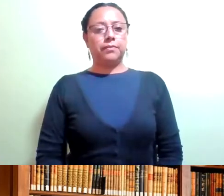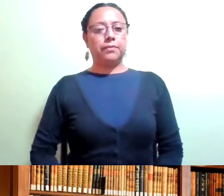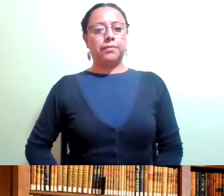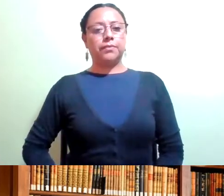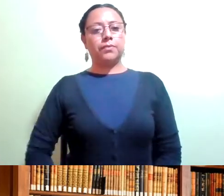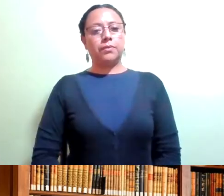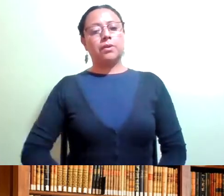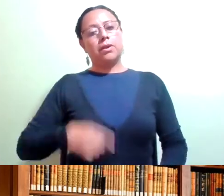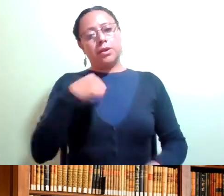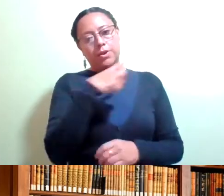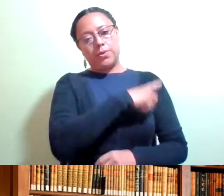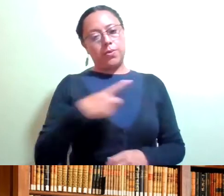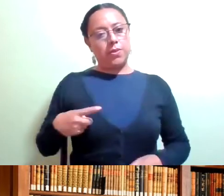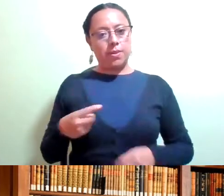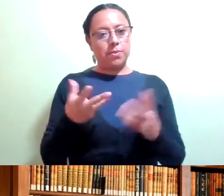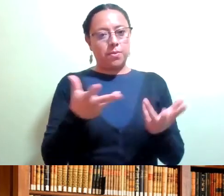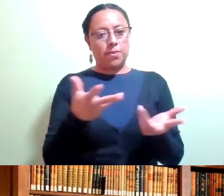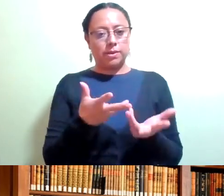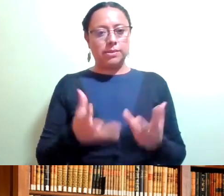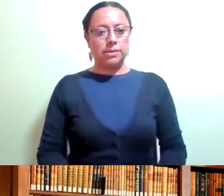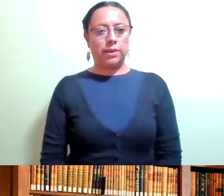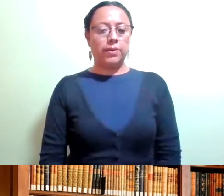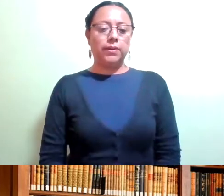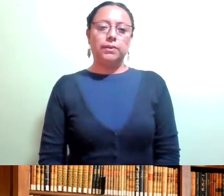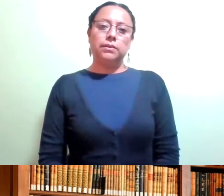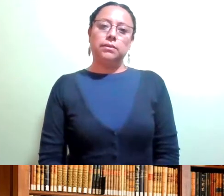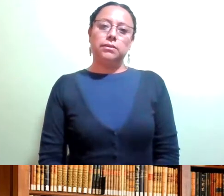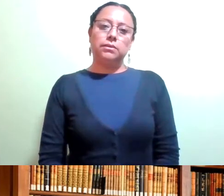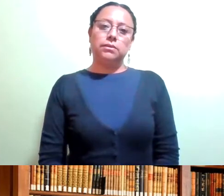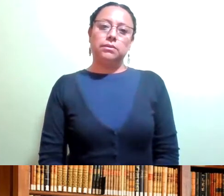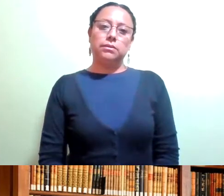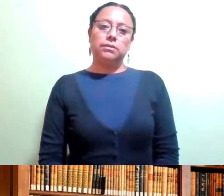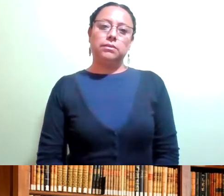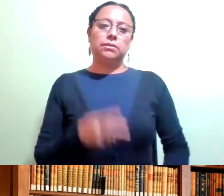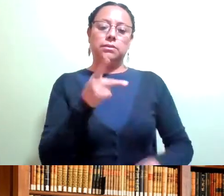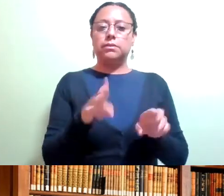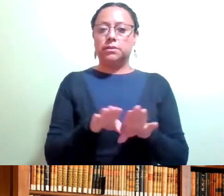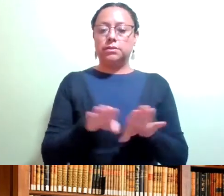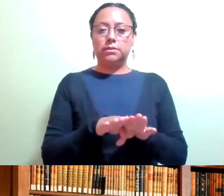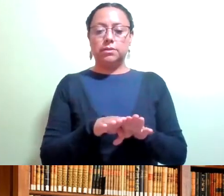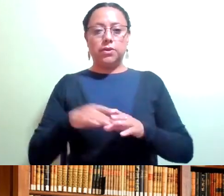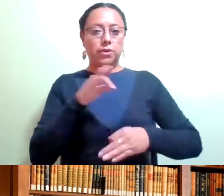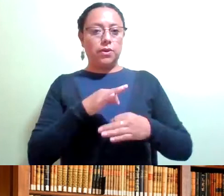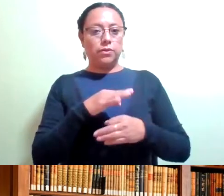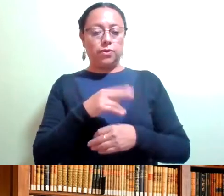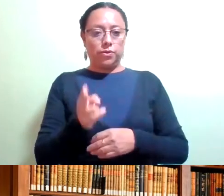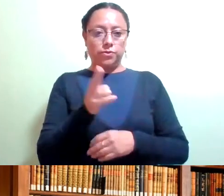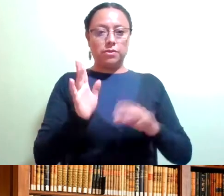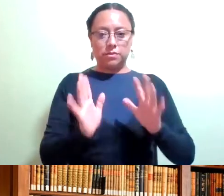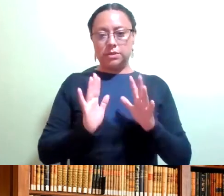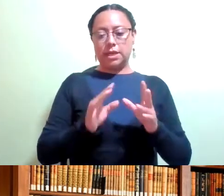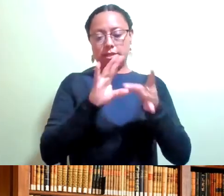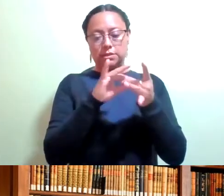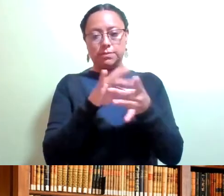hacer sin, digamos, atender a lo que ya usted comentó. Me permito yo mencionarles,